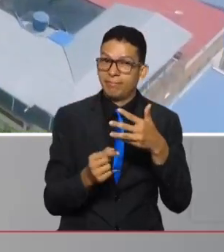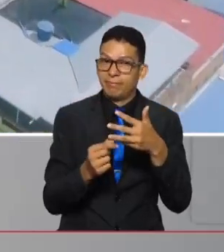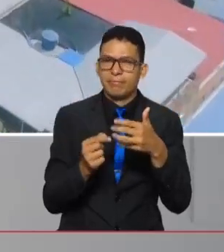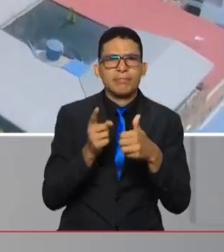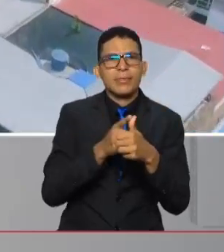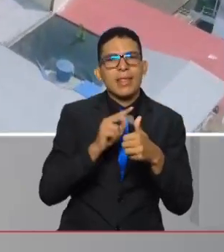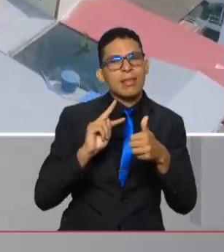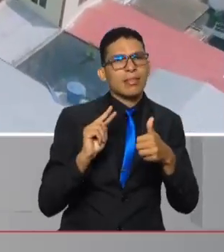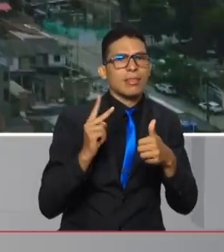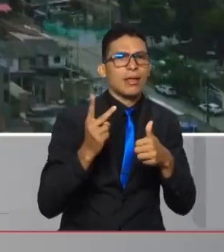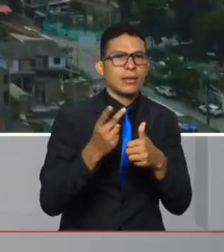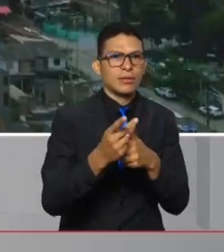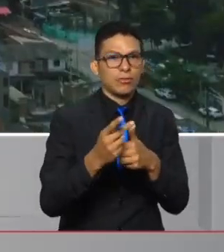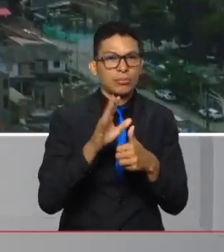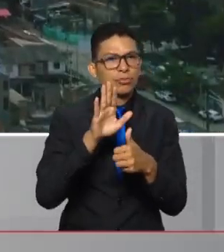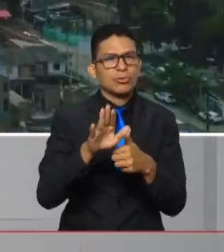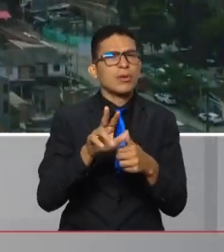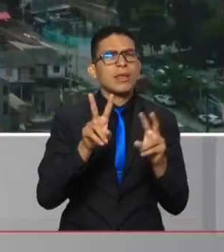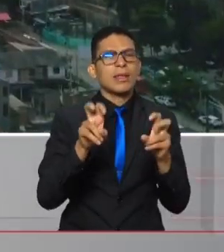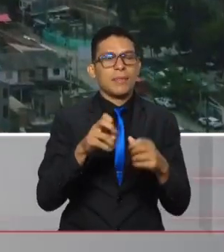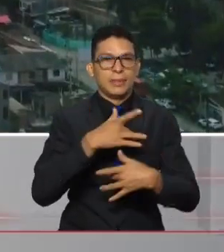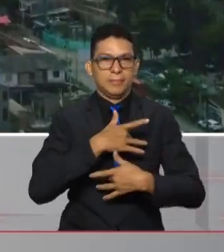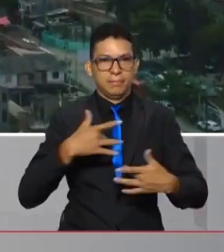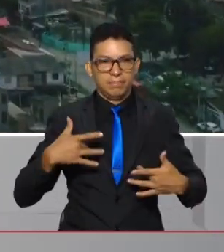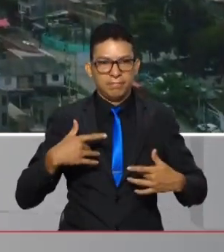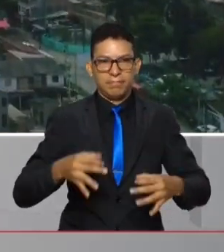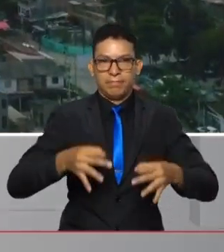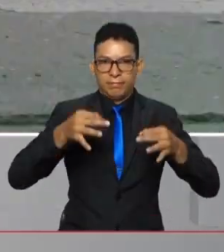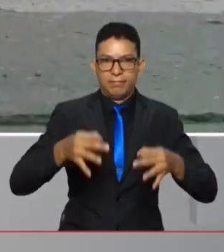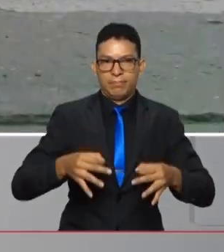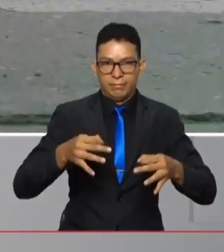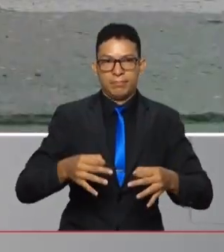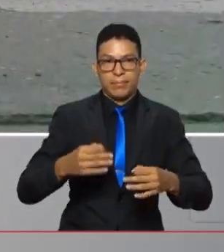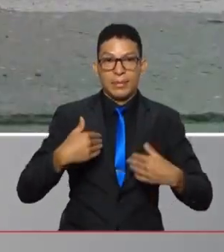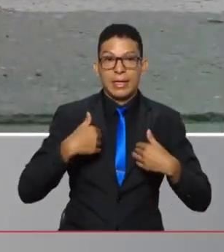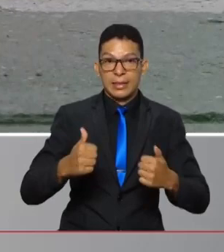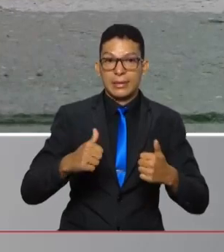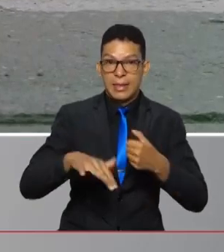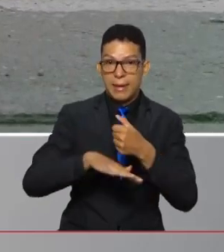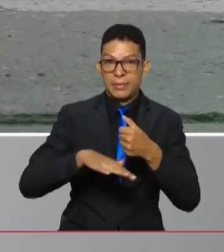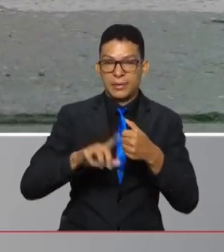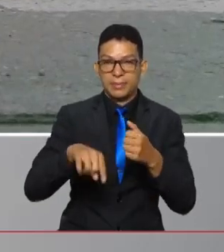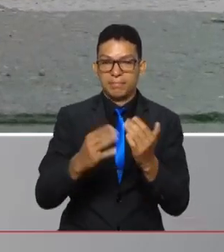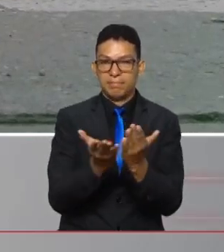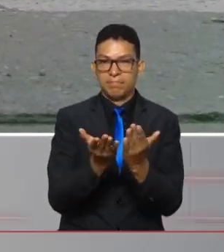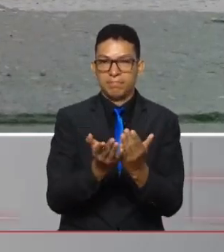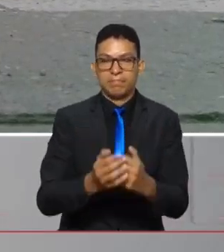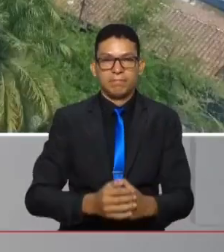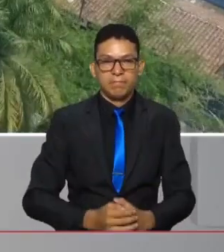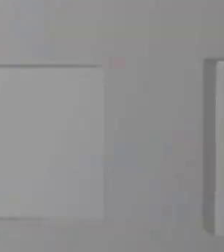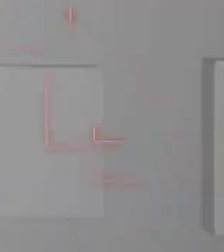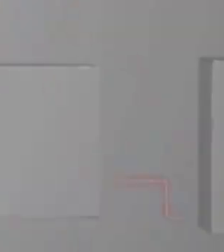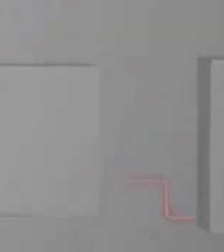transformar su municipio en materia de salud, seguridad, saneamiento básico y educación.